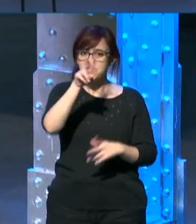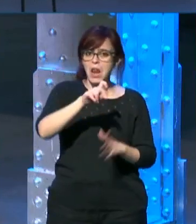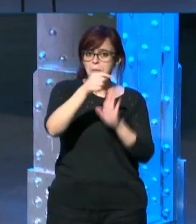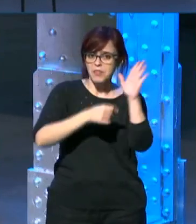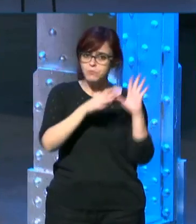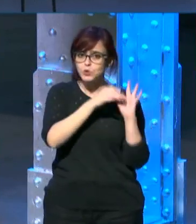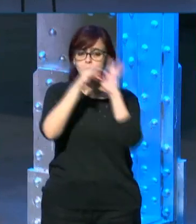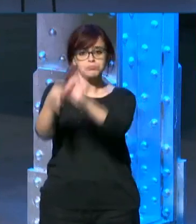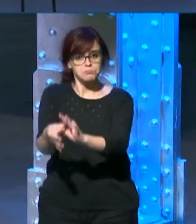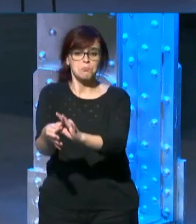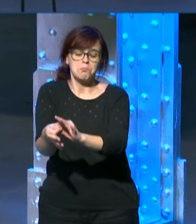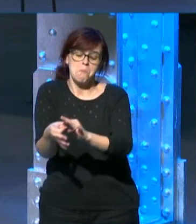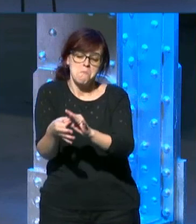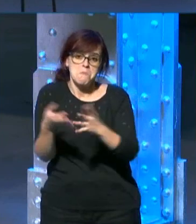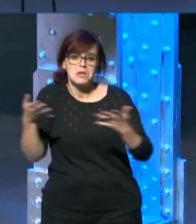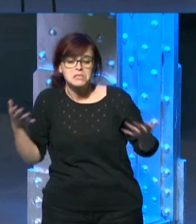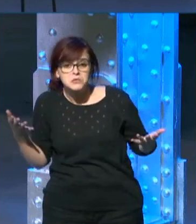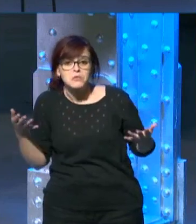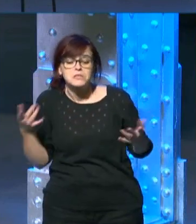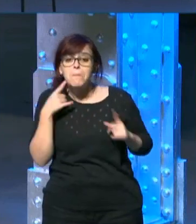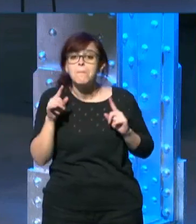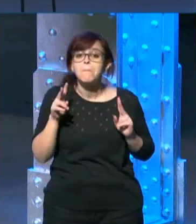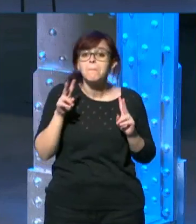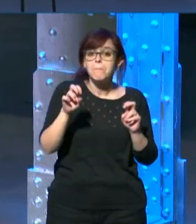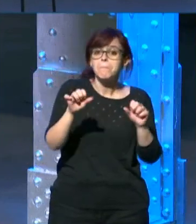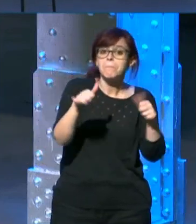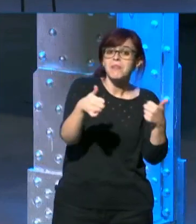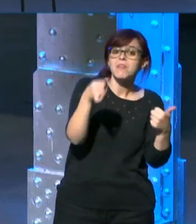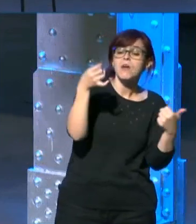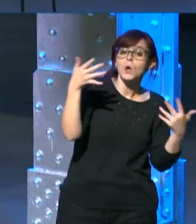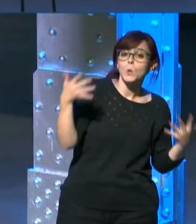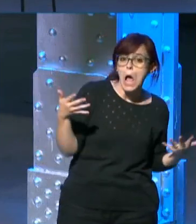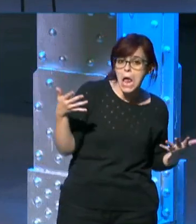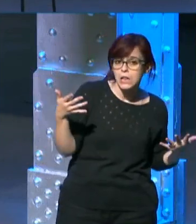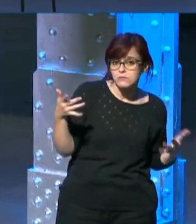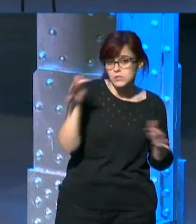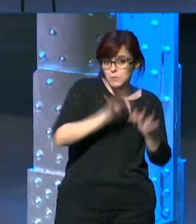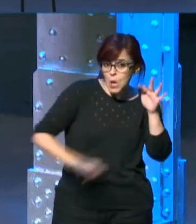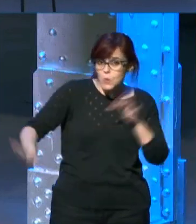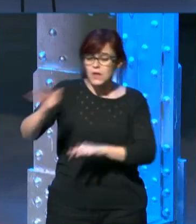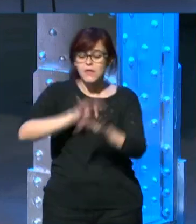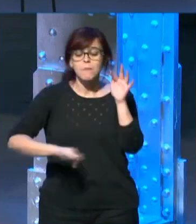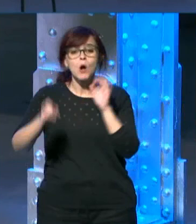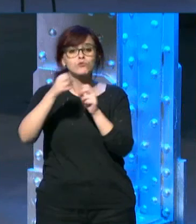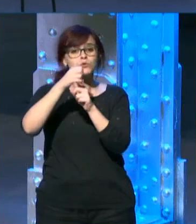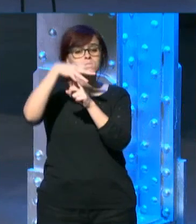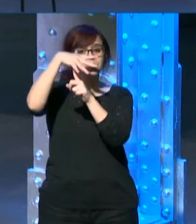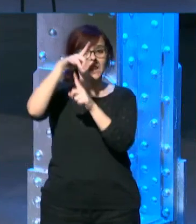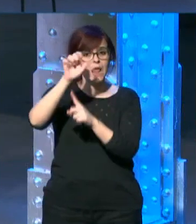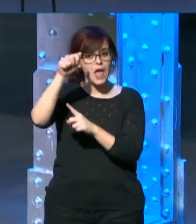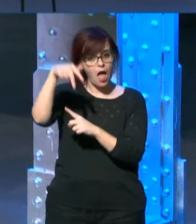Sí. Entonces, ¿qué fue antes? Pues yo creo que muy de la mano. Y cuando pusimos debajo del paraguas